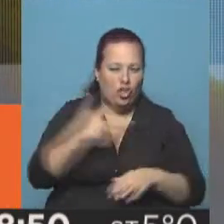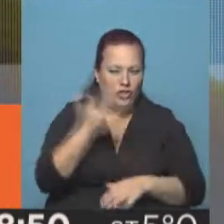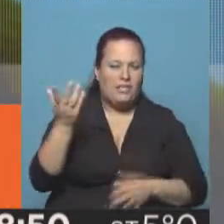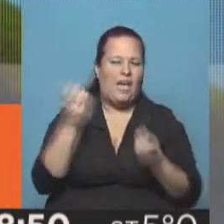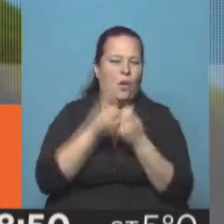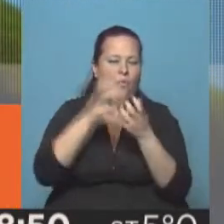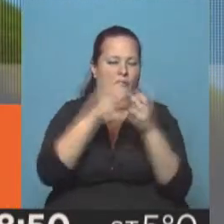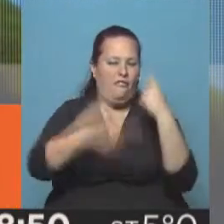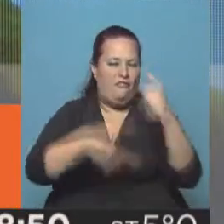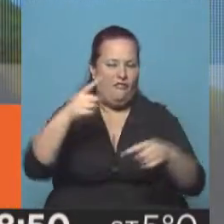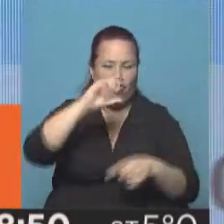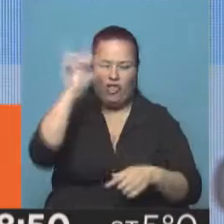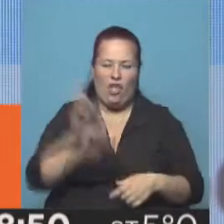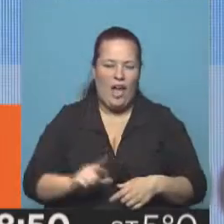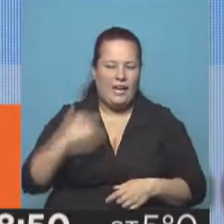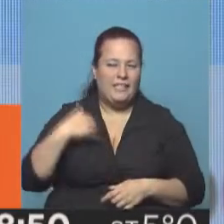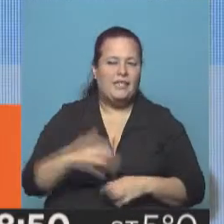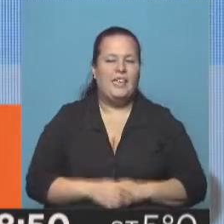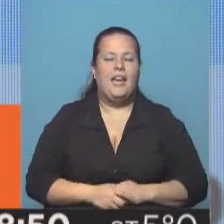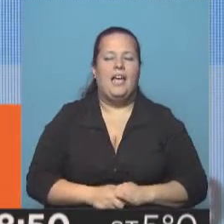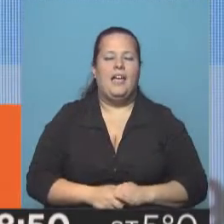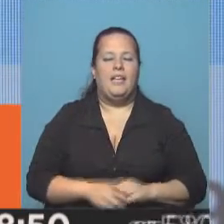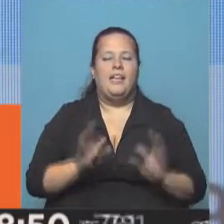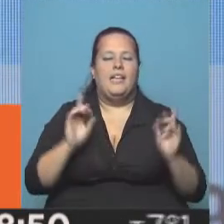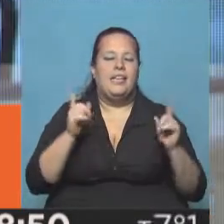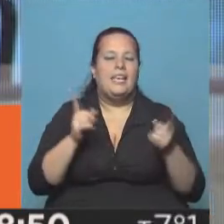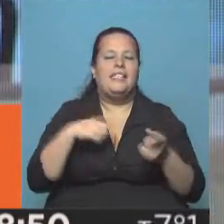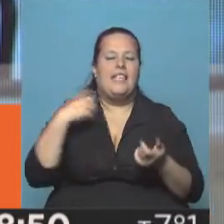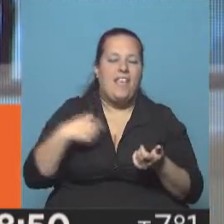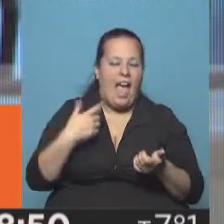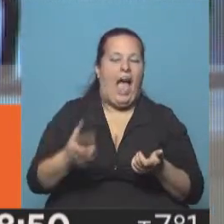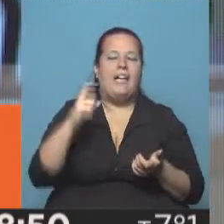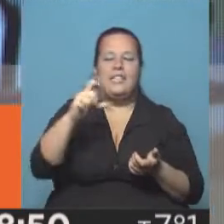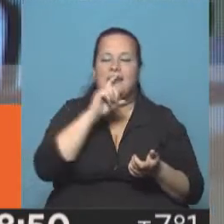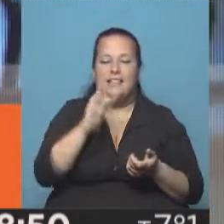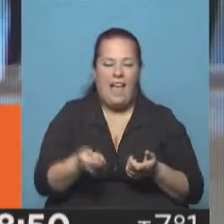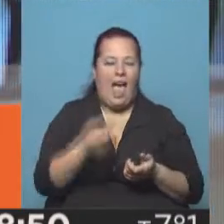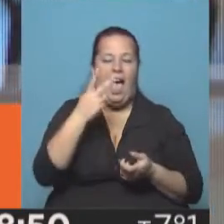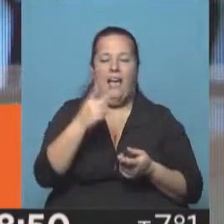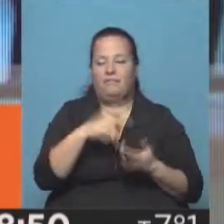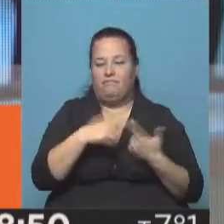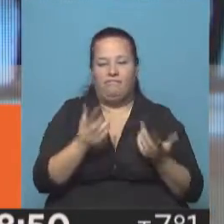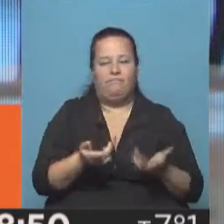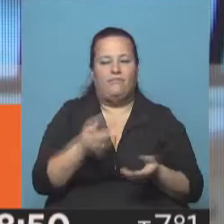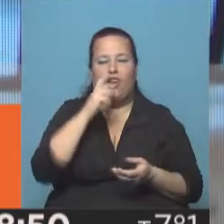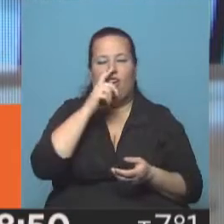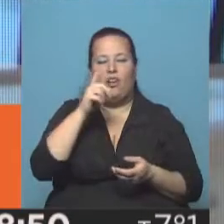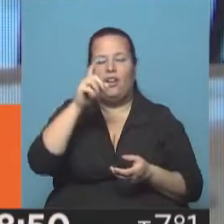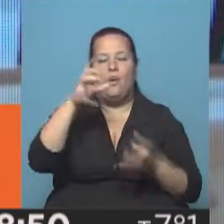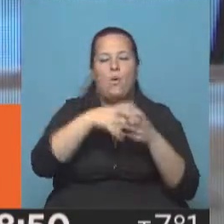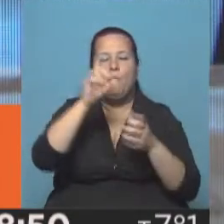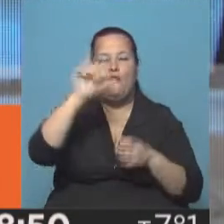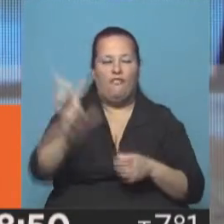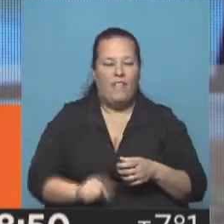multisectoriales de todo el país y sindicatos las 7 a las 27 al corriente federal de